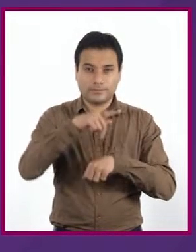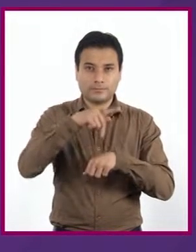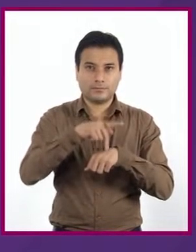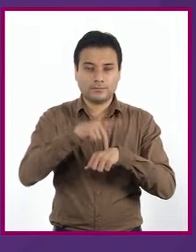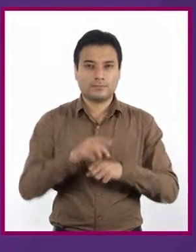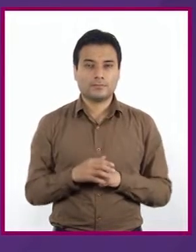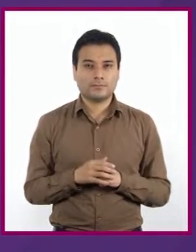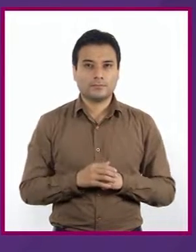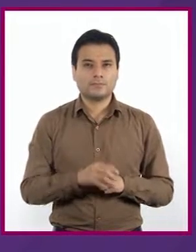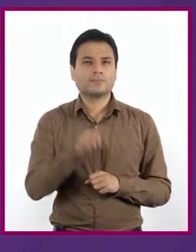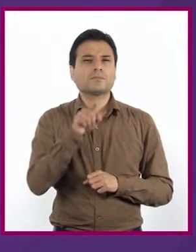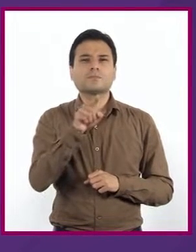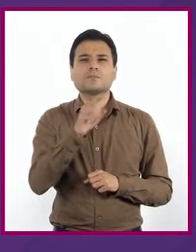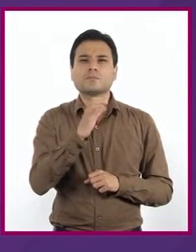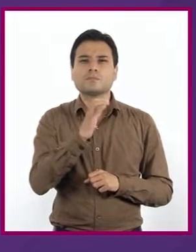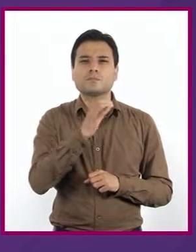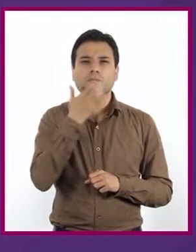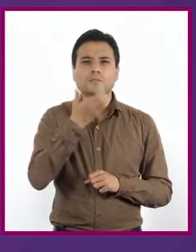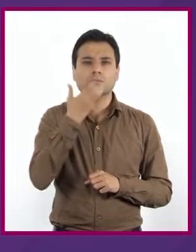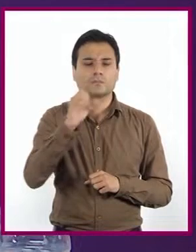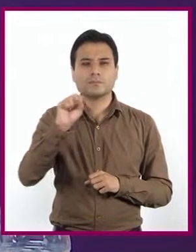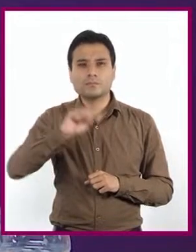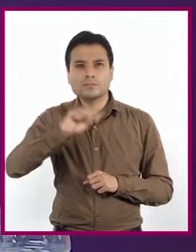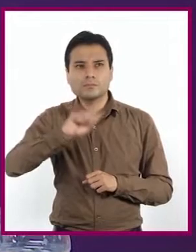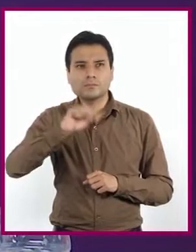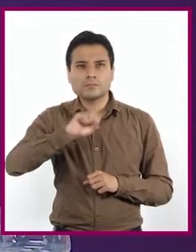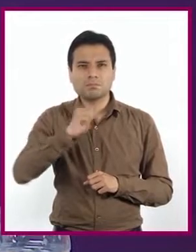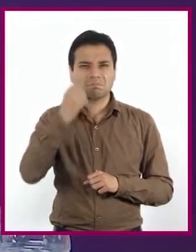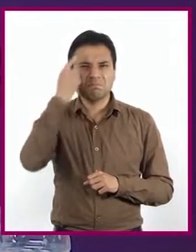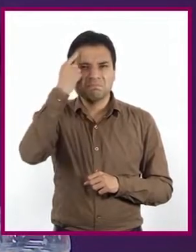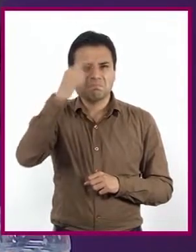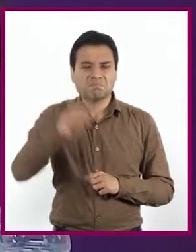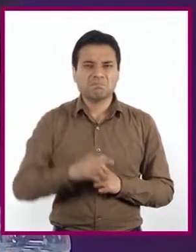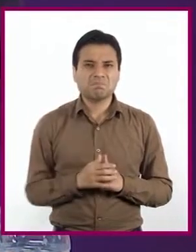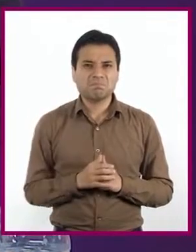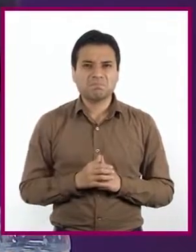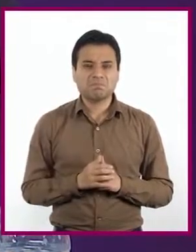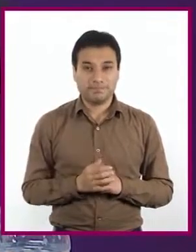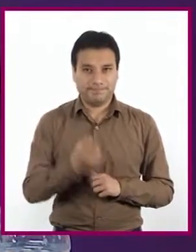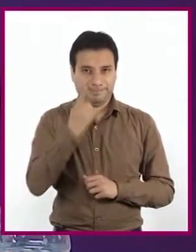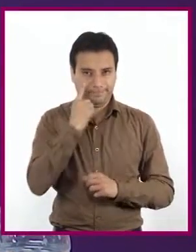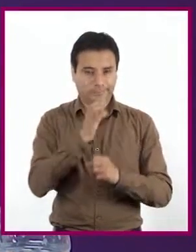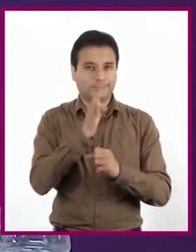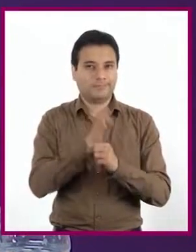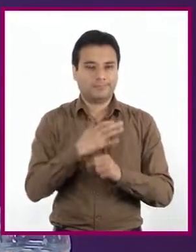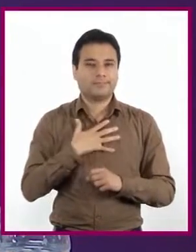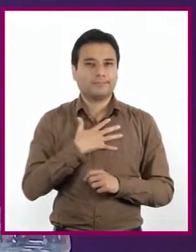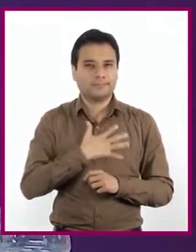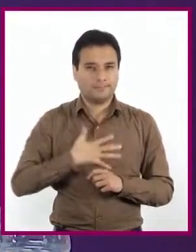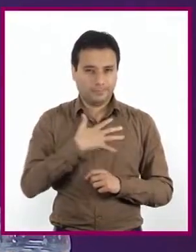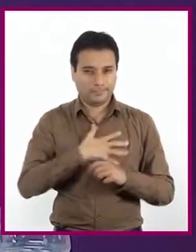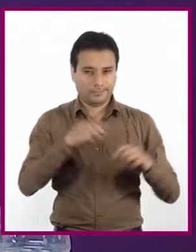de sodio en su vida diaria? Vamos a realizar el siguiente experimento.